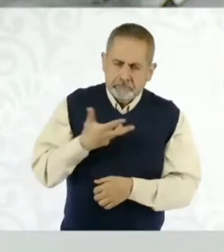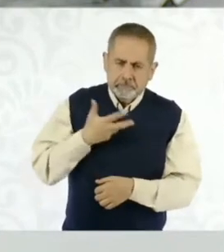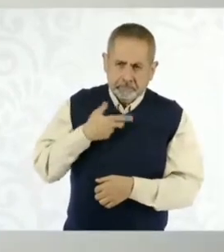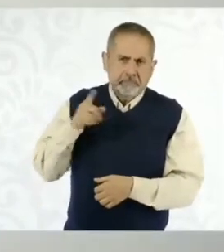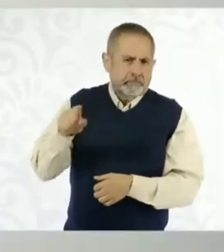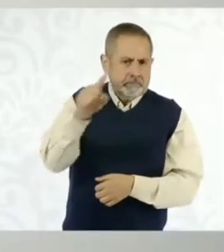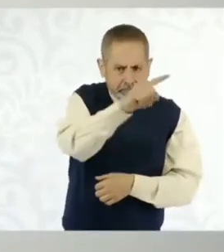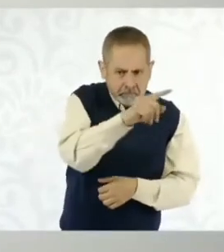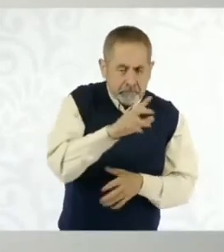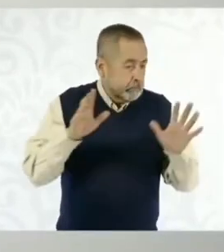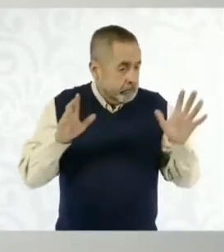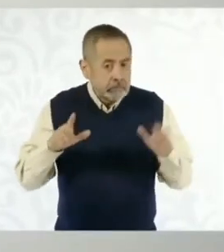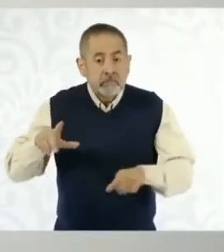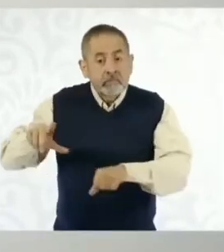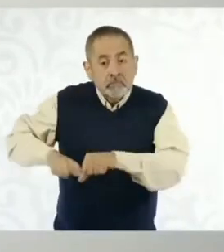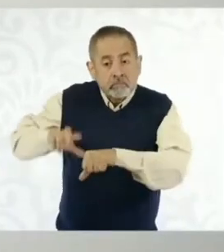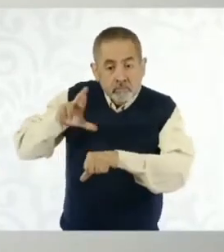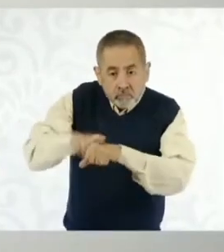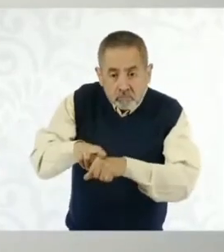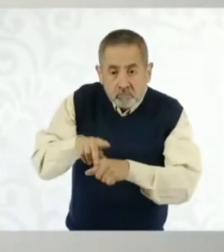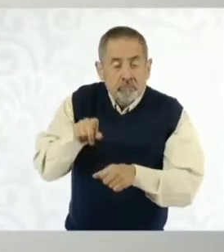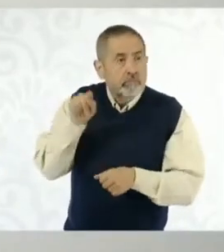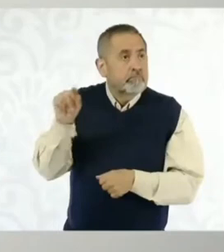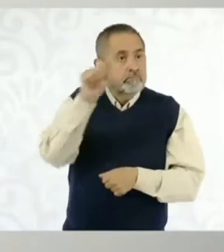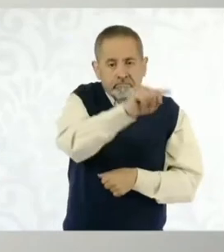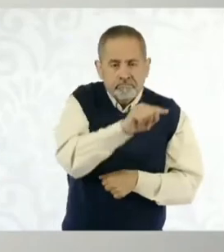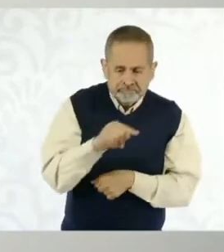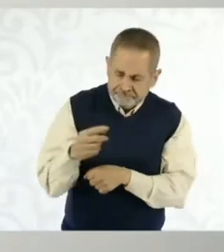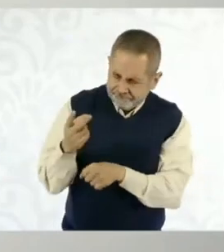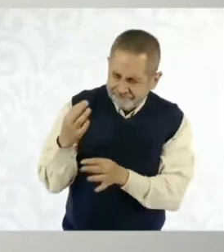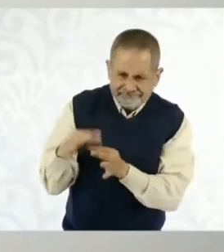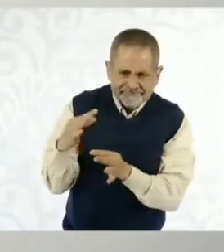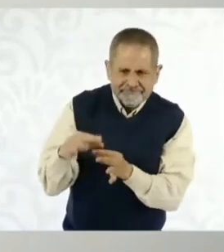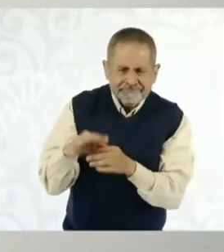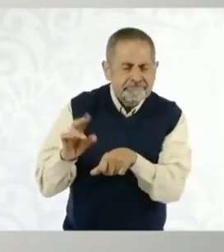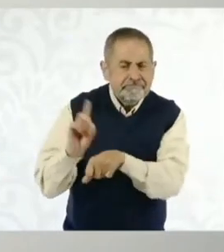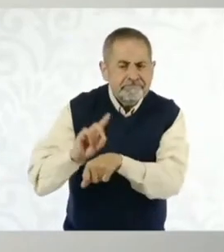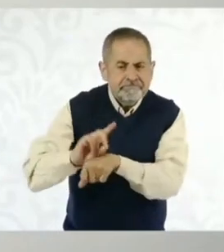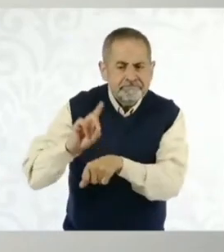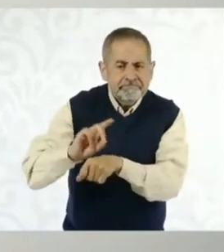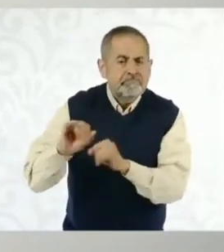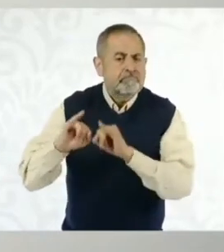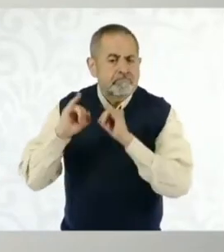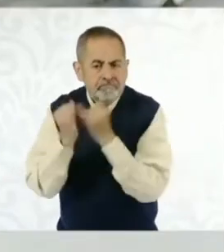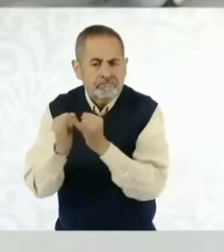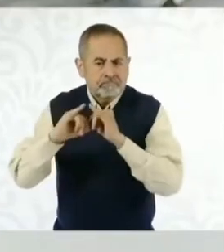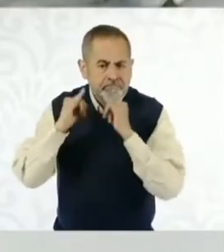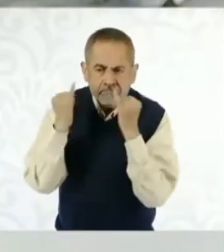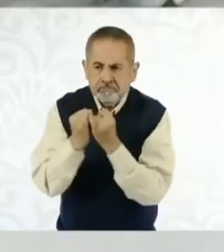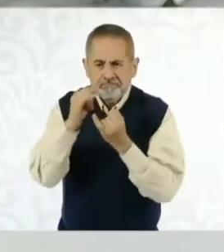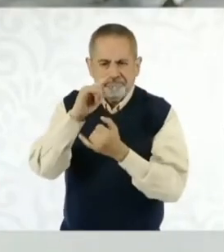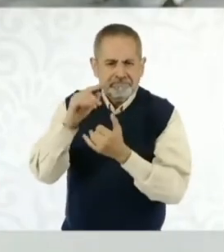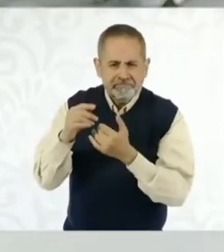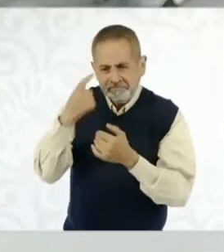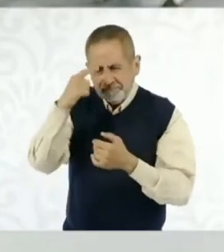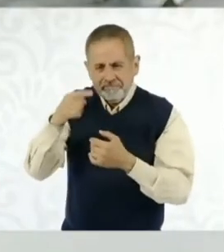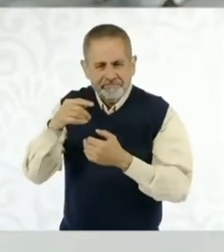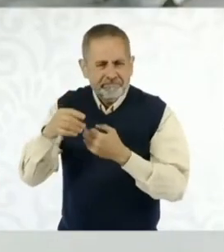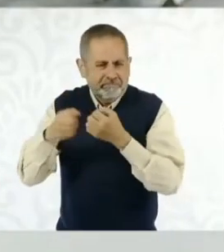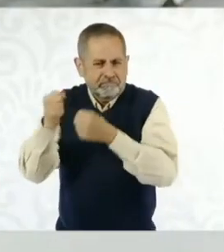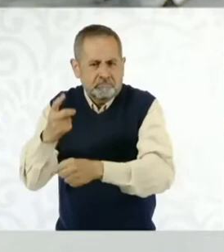hay gobernadores que asisten todos los días al gabinete de seguridad y hay gobernadores y gobernadoras que han decidido no